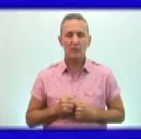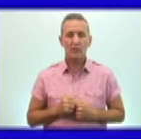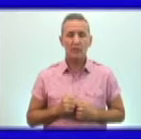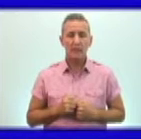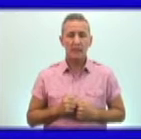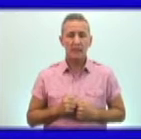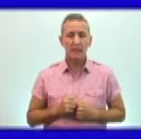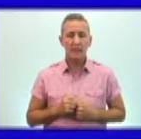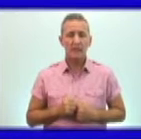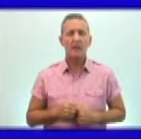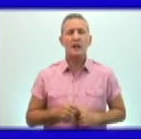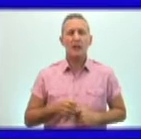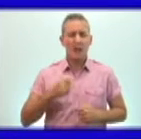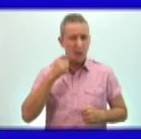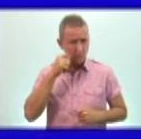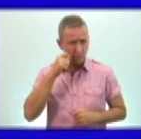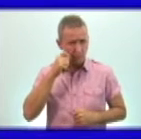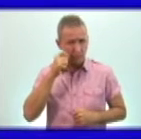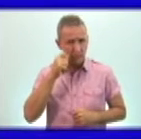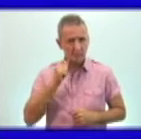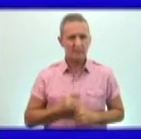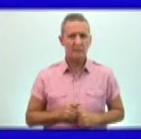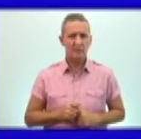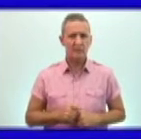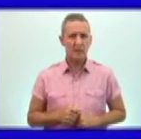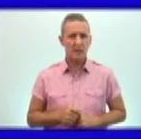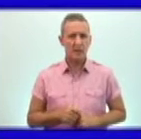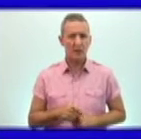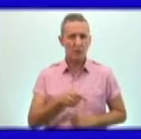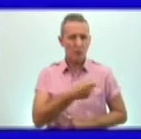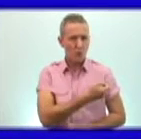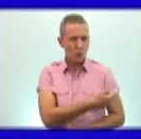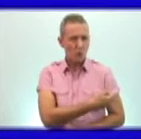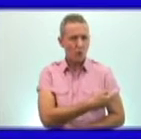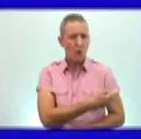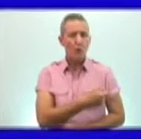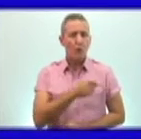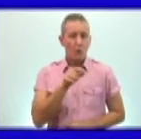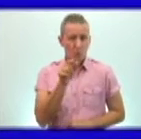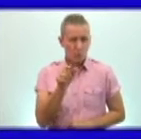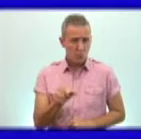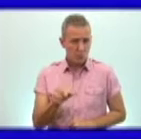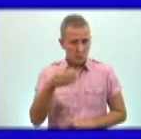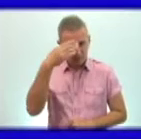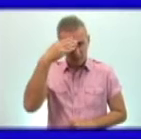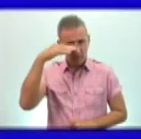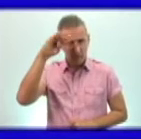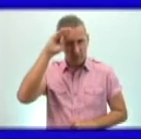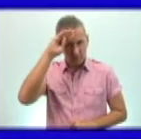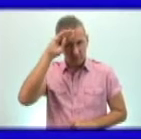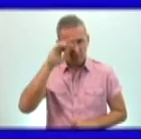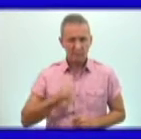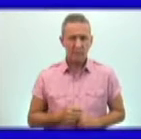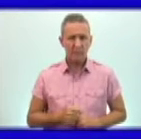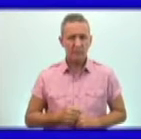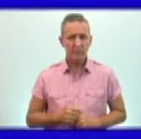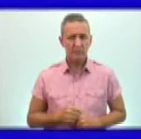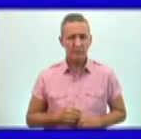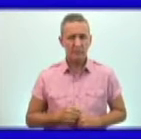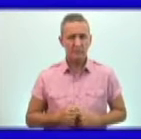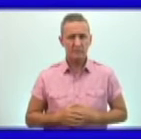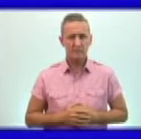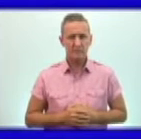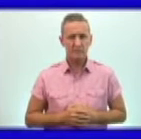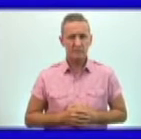el ciudadano, el que no se oponía ante las leyes de la república o de una